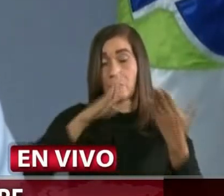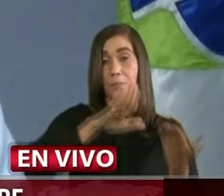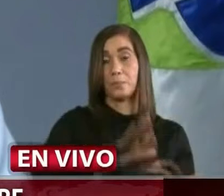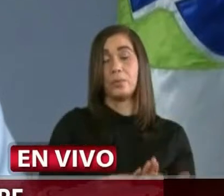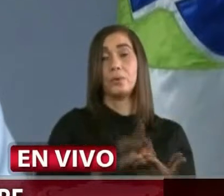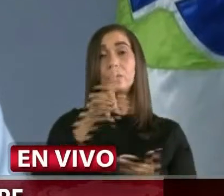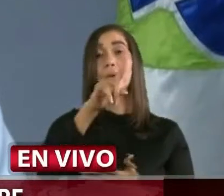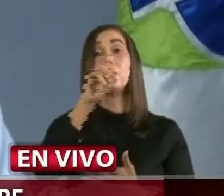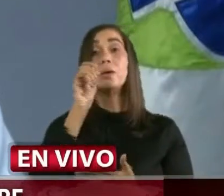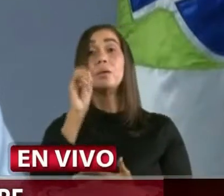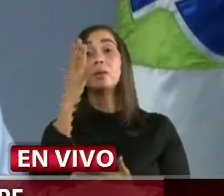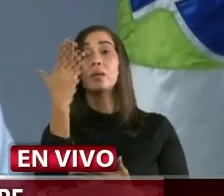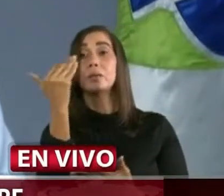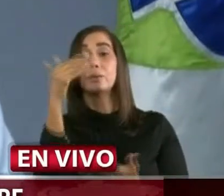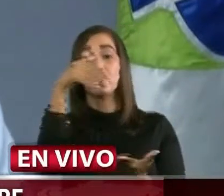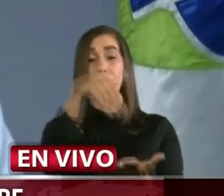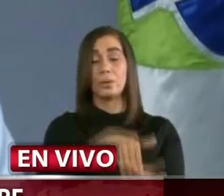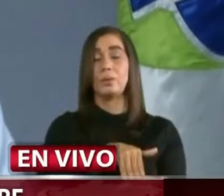de